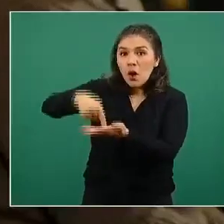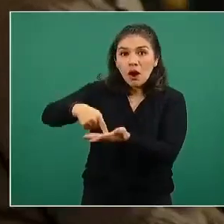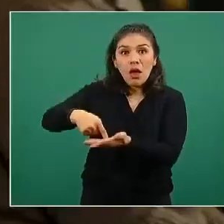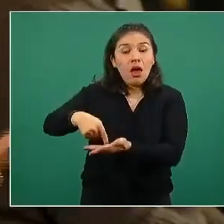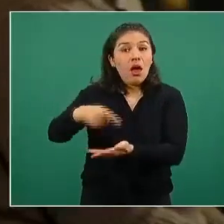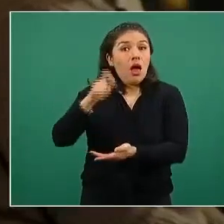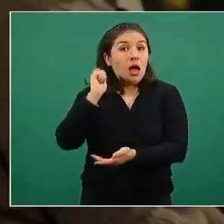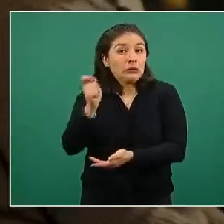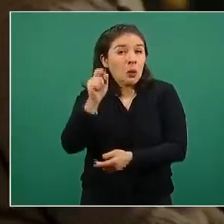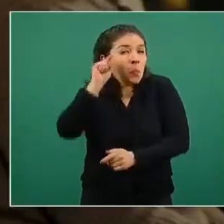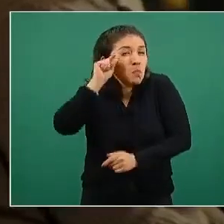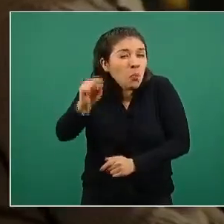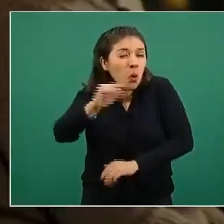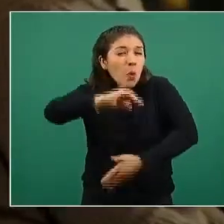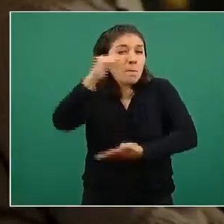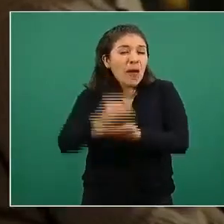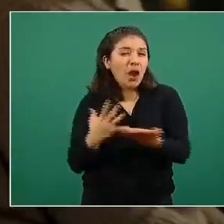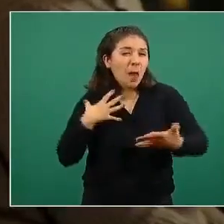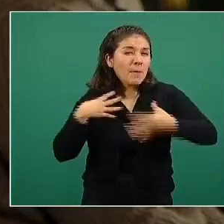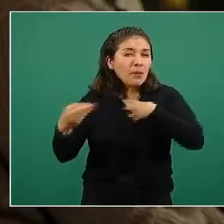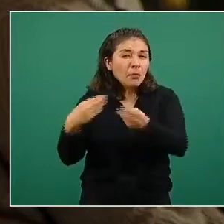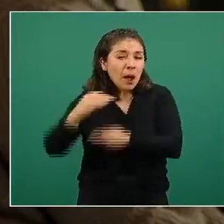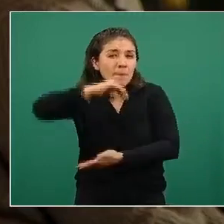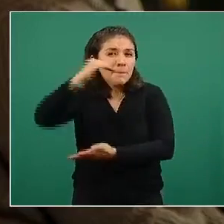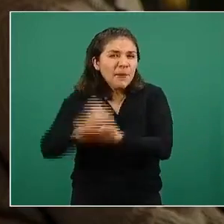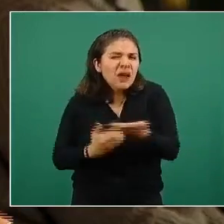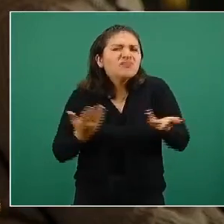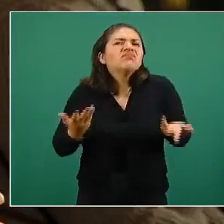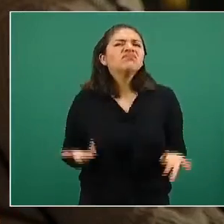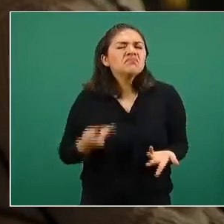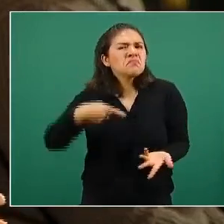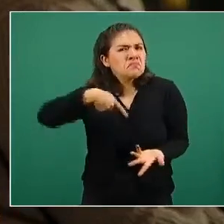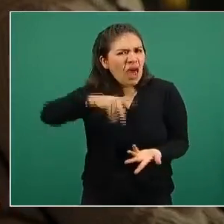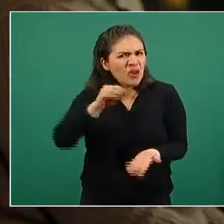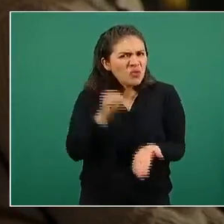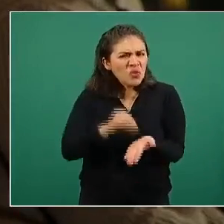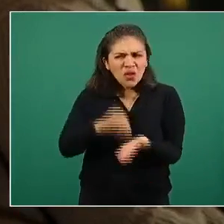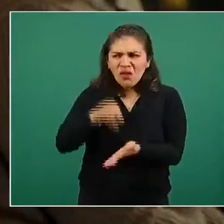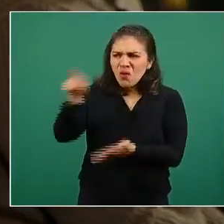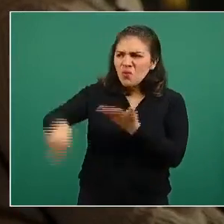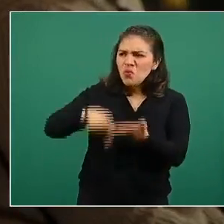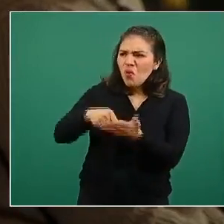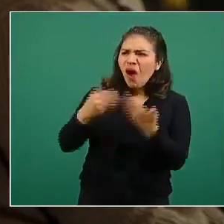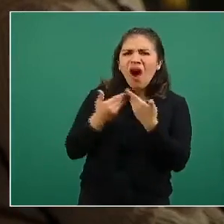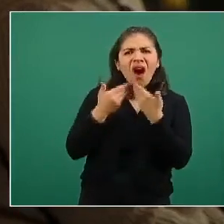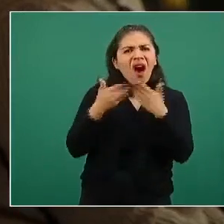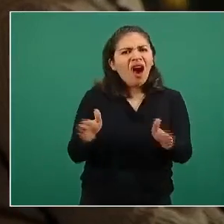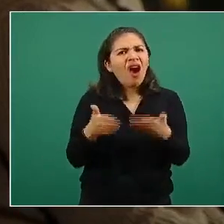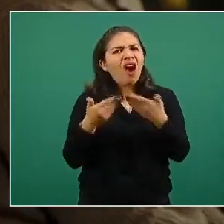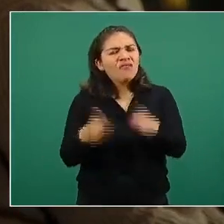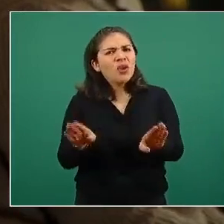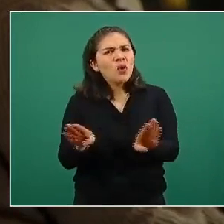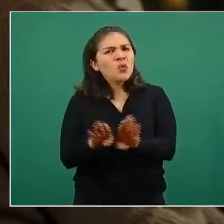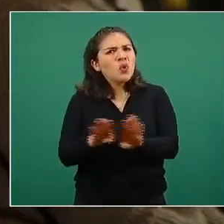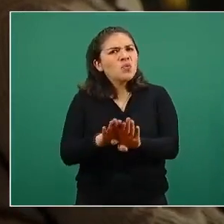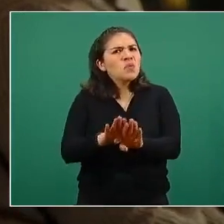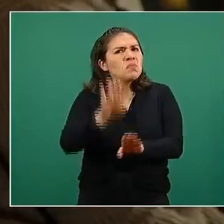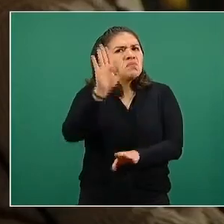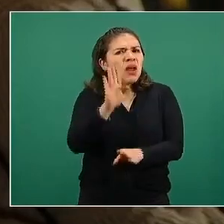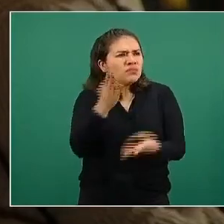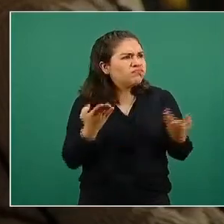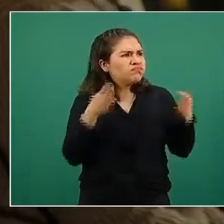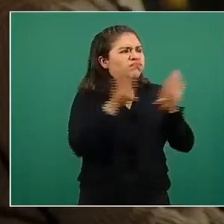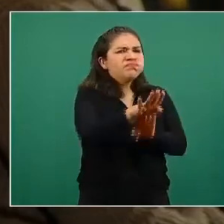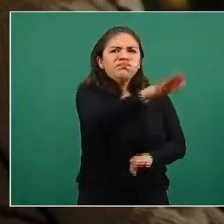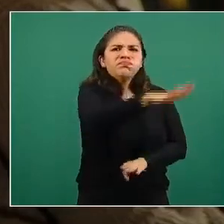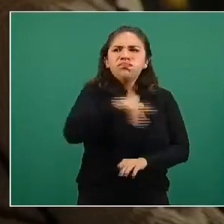los contagios, bueno, eso es lo que dice el estudio, pero aún así estos lugares siguen, digamos, casi en su totalidad